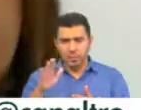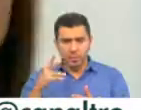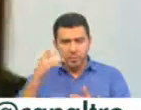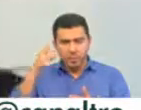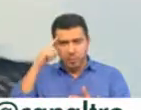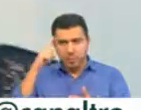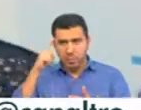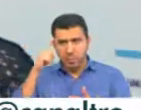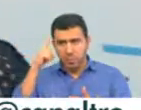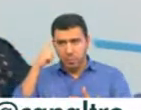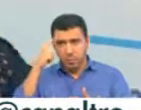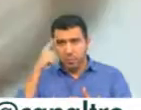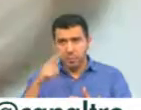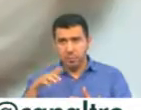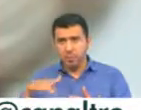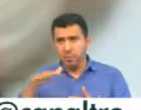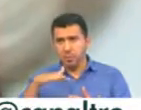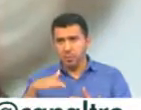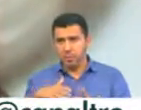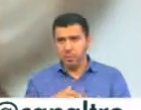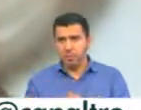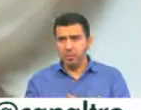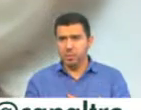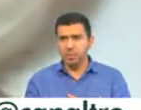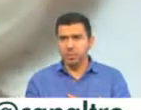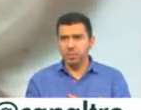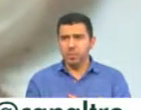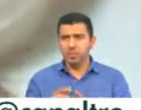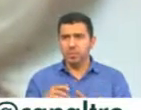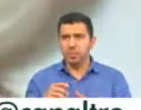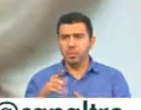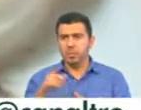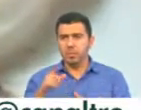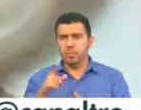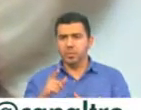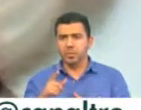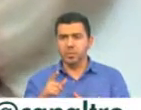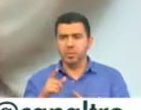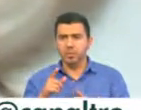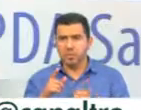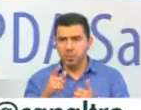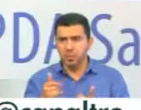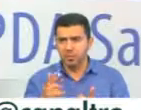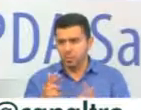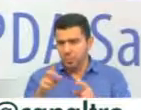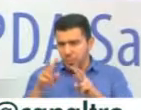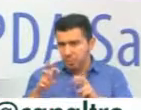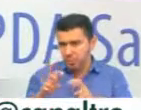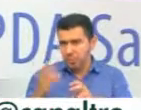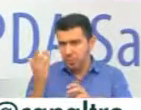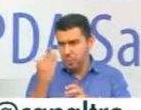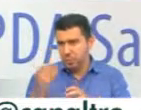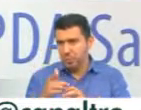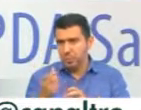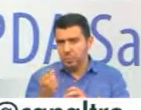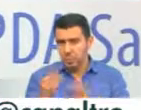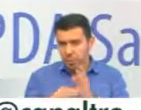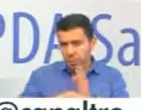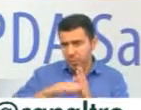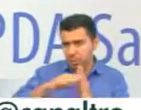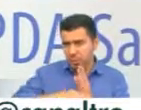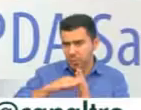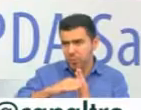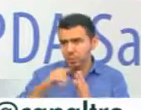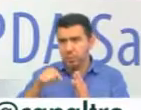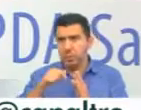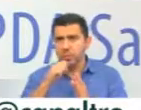reporte de consumo fuera de Bucaramanga, está en 40 centímetros cúbicos por encima. Y tengo casos reales en municipios